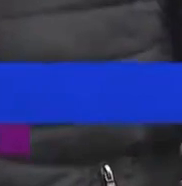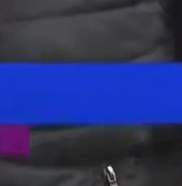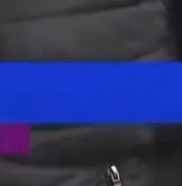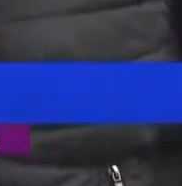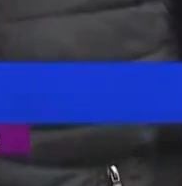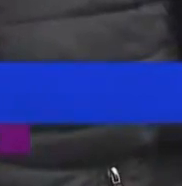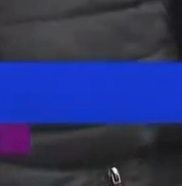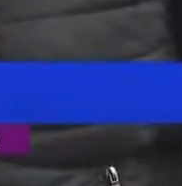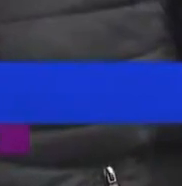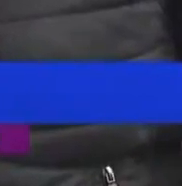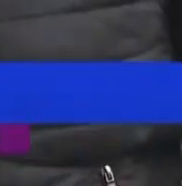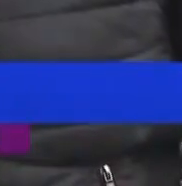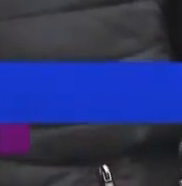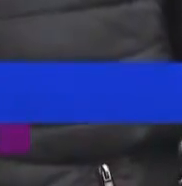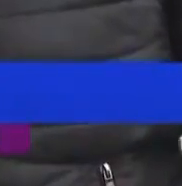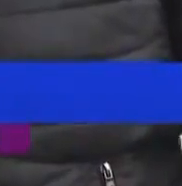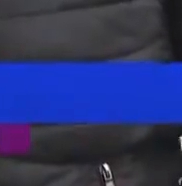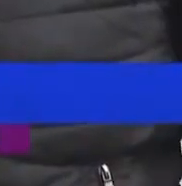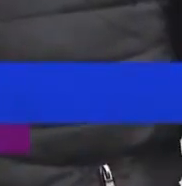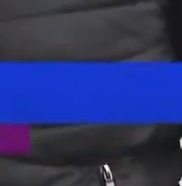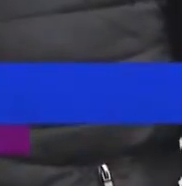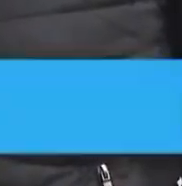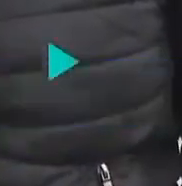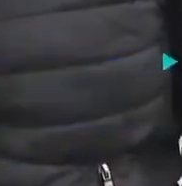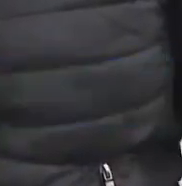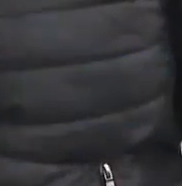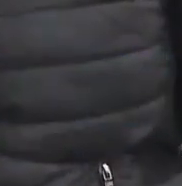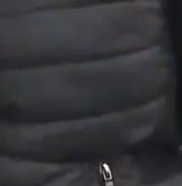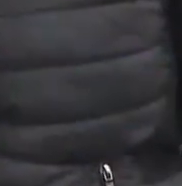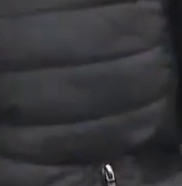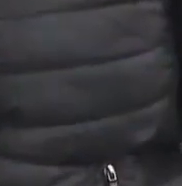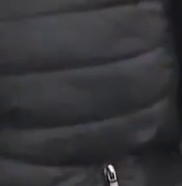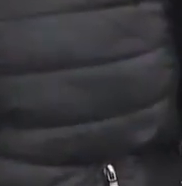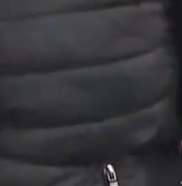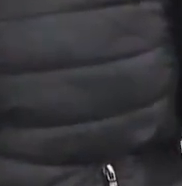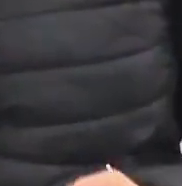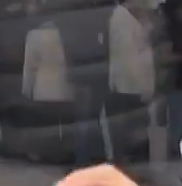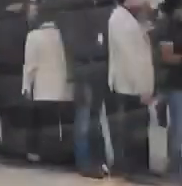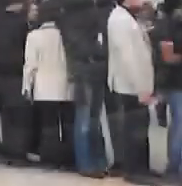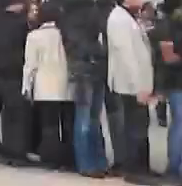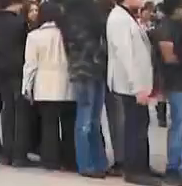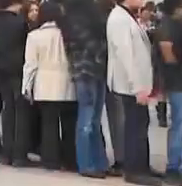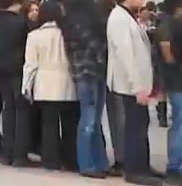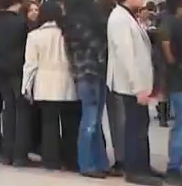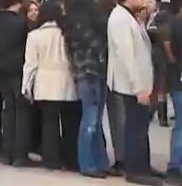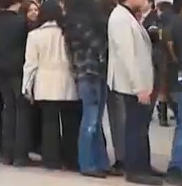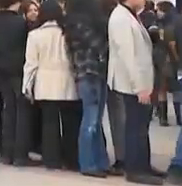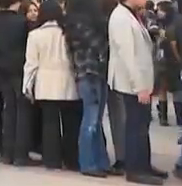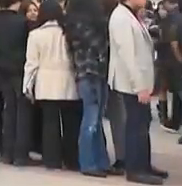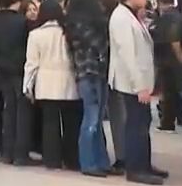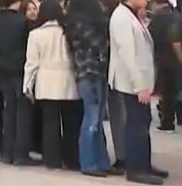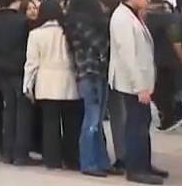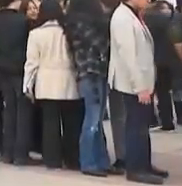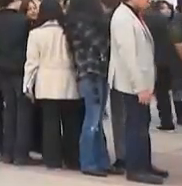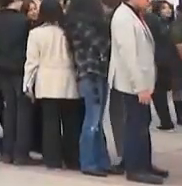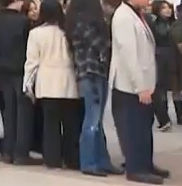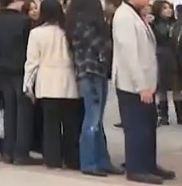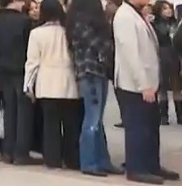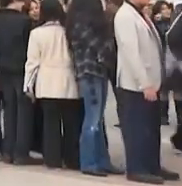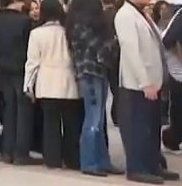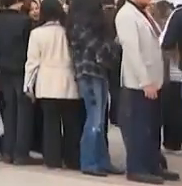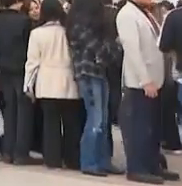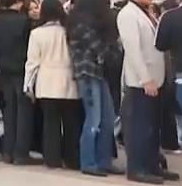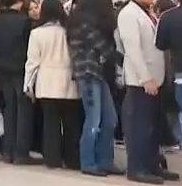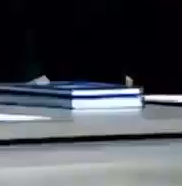ha presentado su tercer informe de labores y les tenemos los detalles porque vaya que recibió cobijo por parte de diversos actores de nuestra